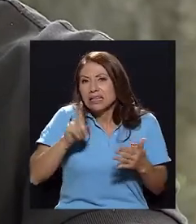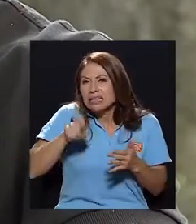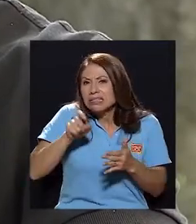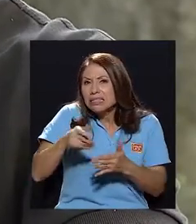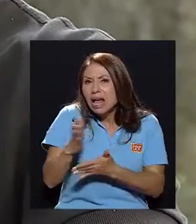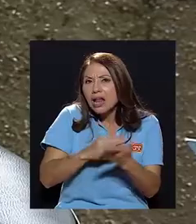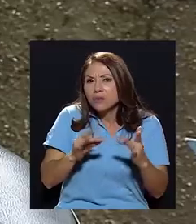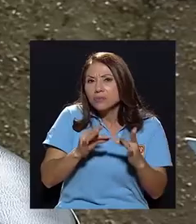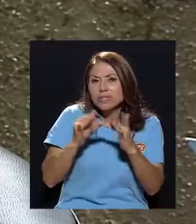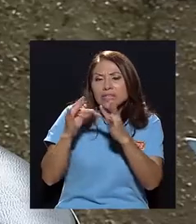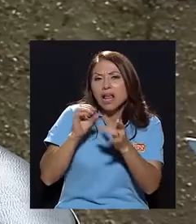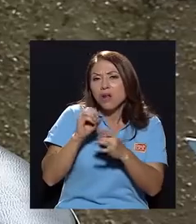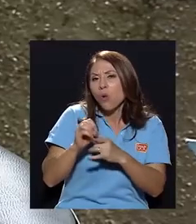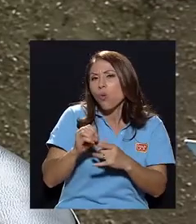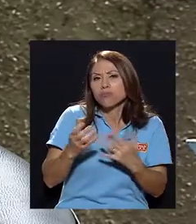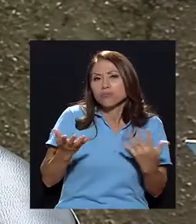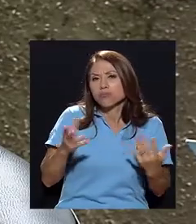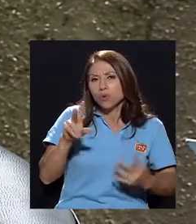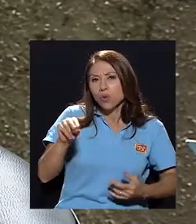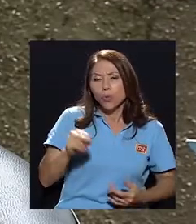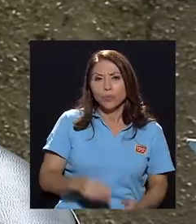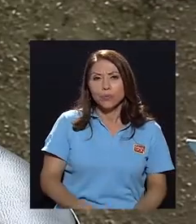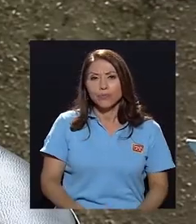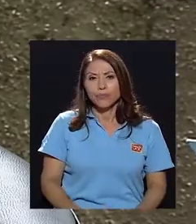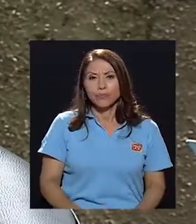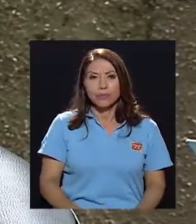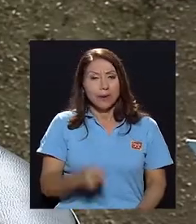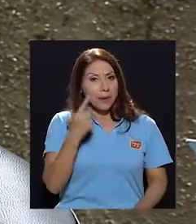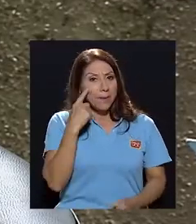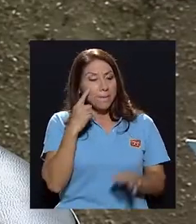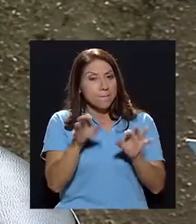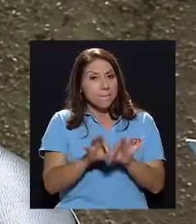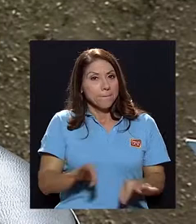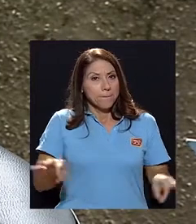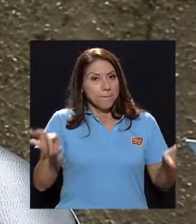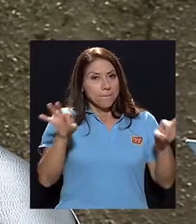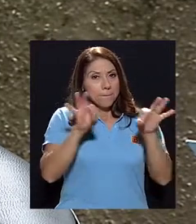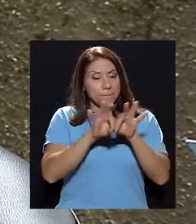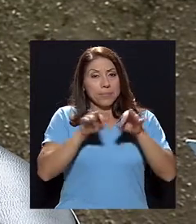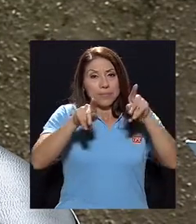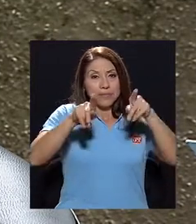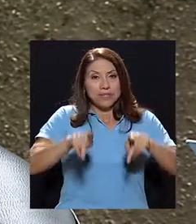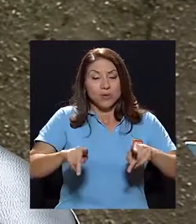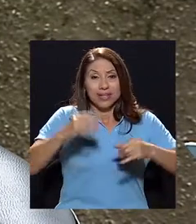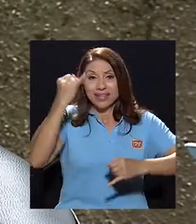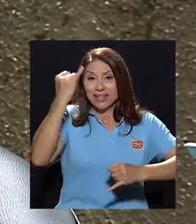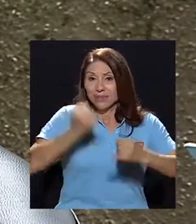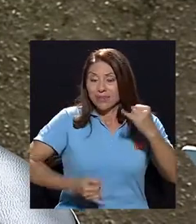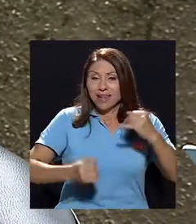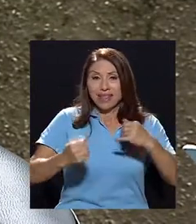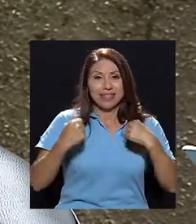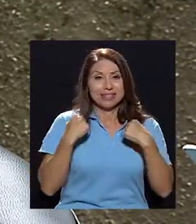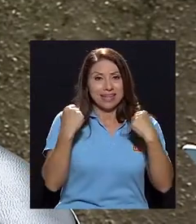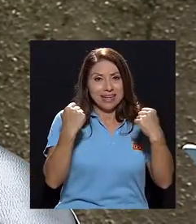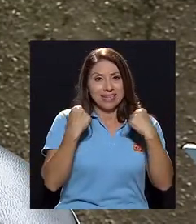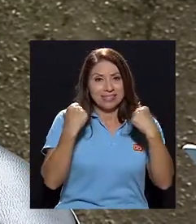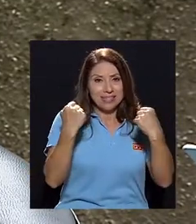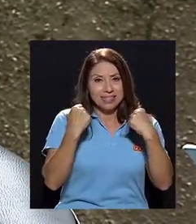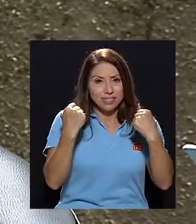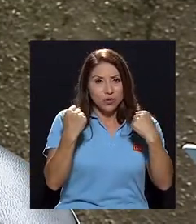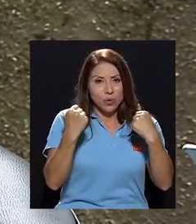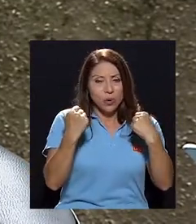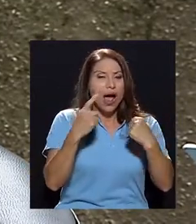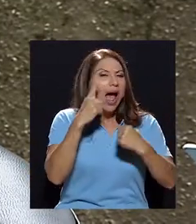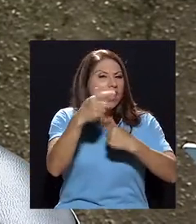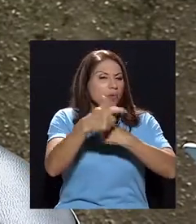requerimiento especial? ¿O no es necesario? Vieras que lo importante es que cuando termina de hacer ejercicio, hay un periodo donde el músculo